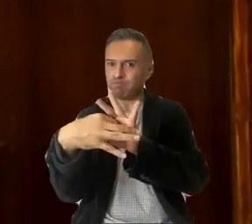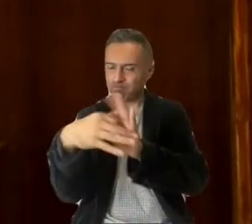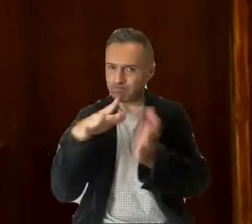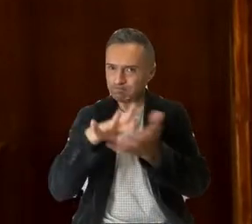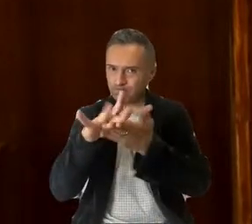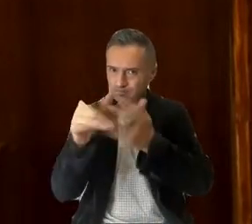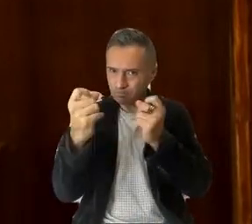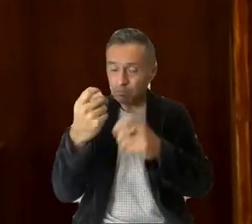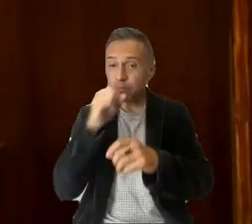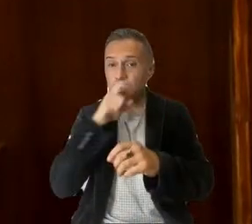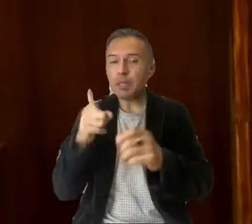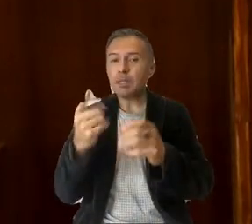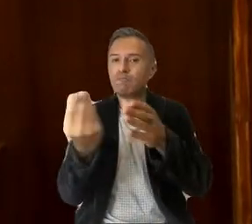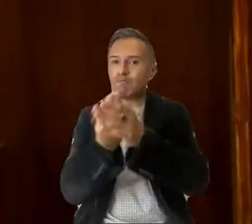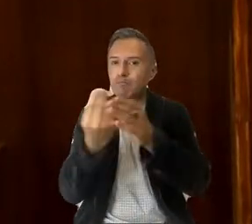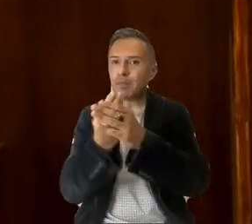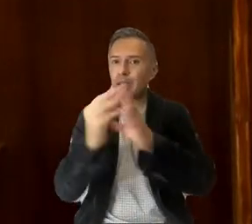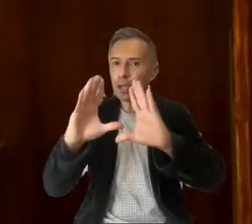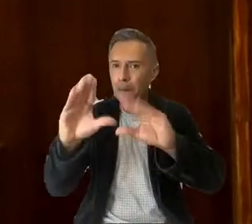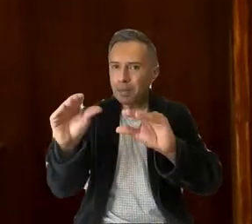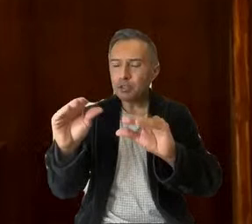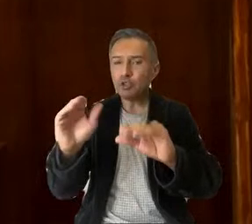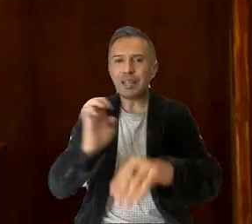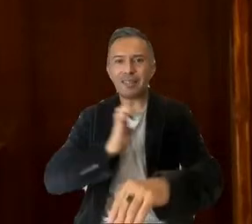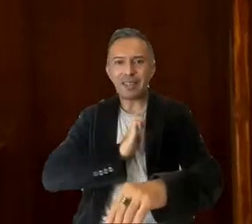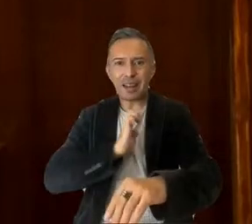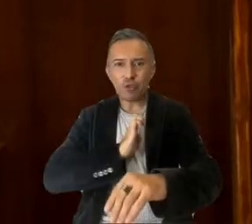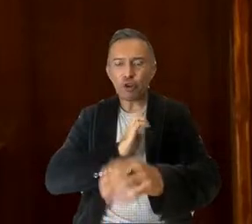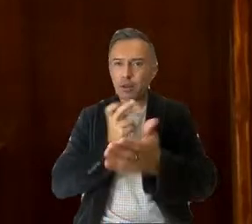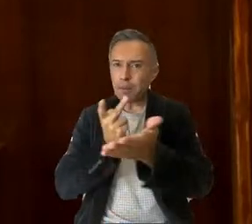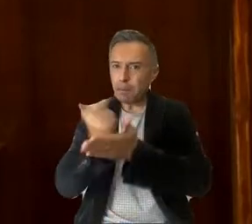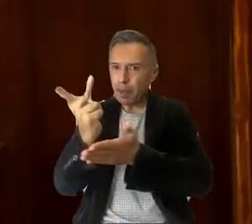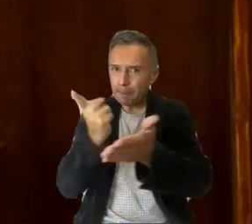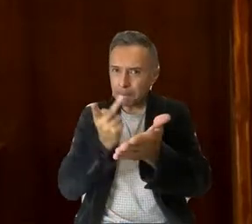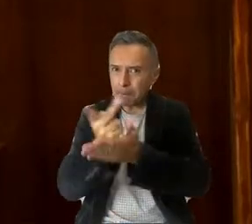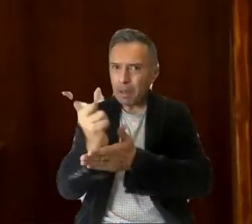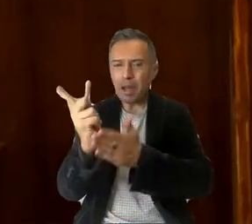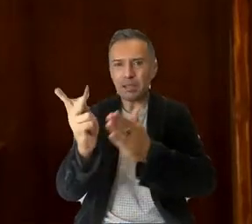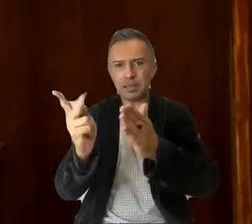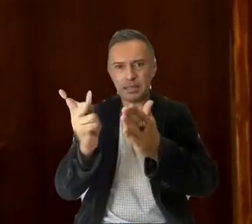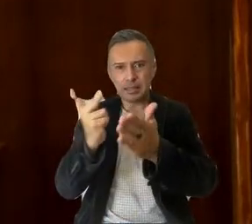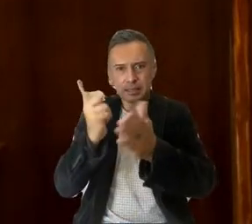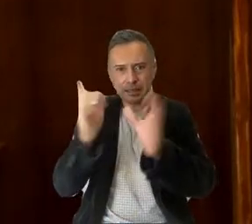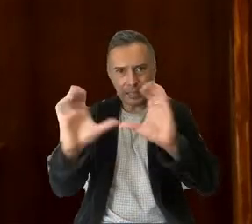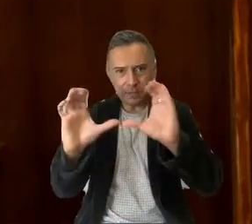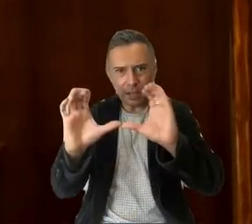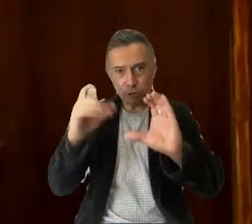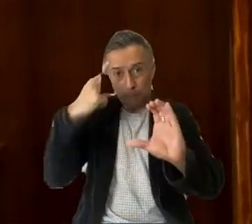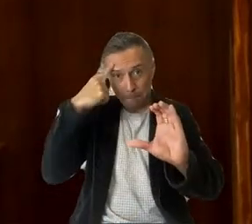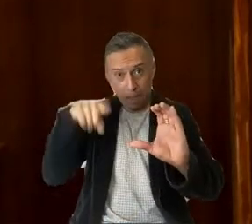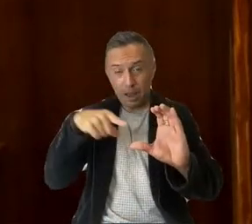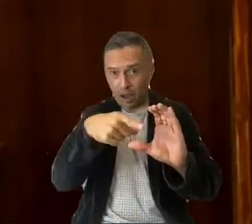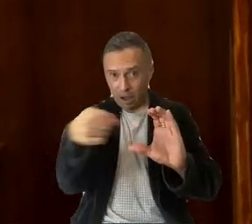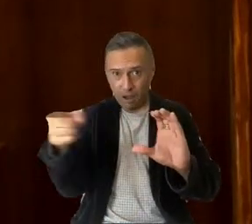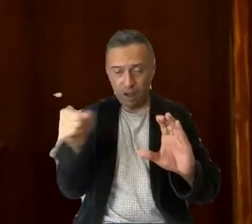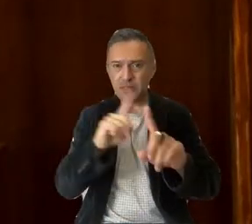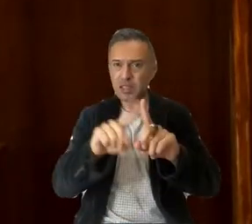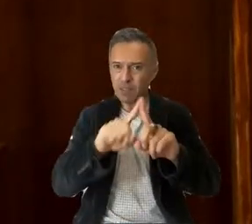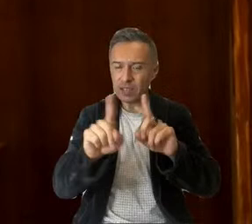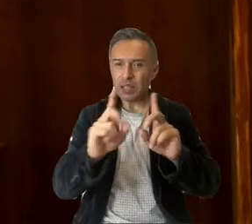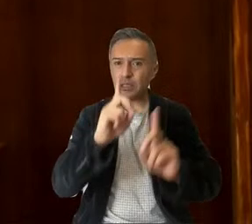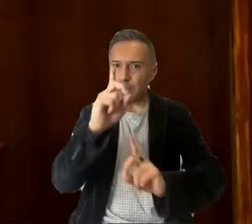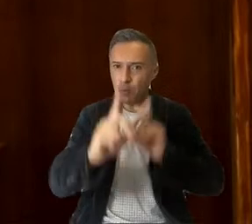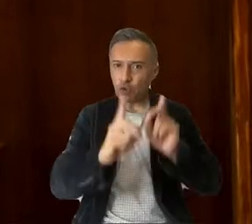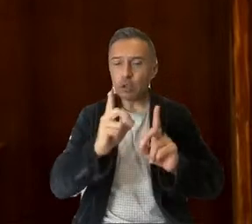formación, capacitación y actualización y certificación de recursos humanos para la enseñanza y práctica de